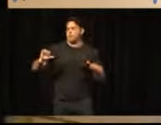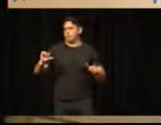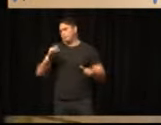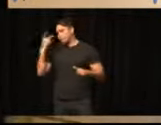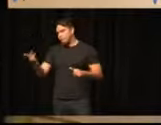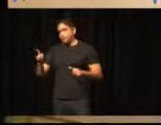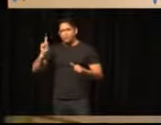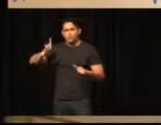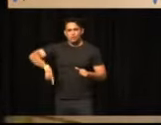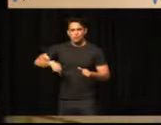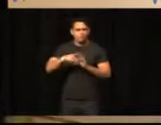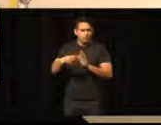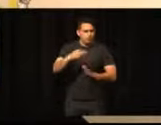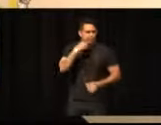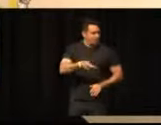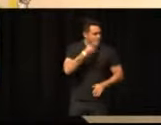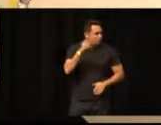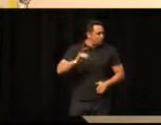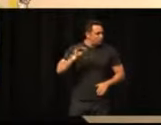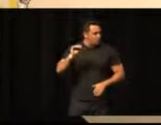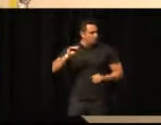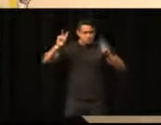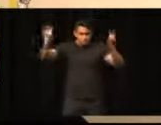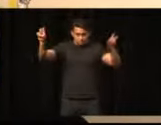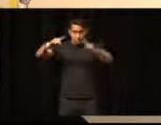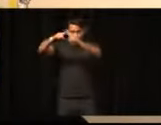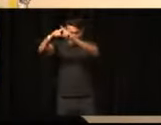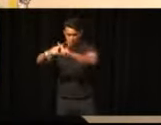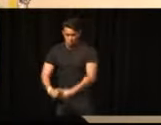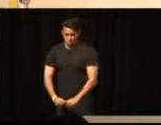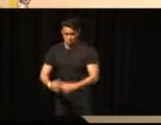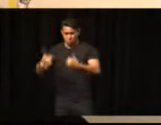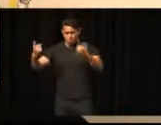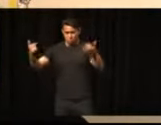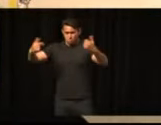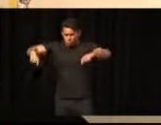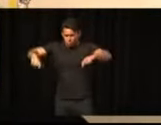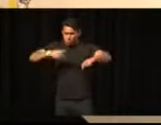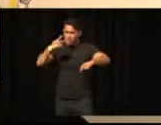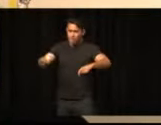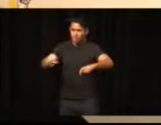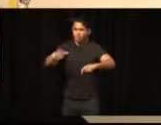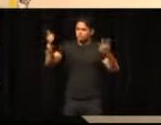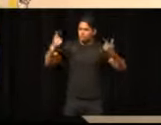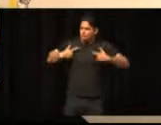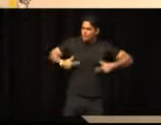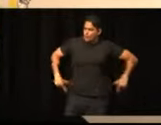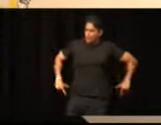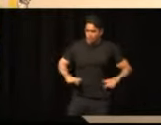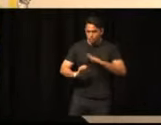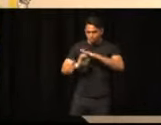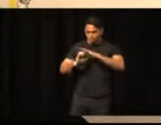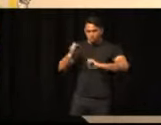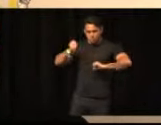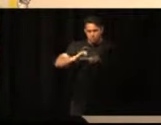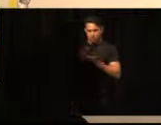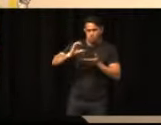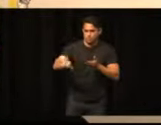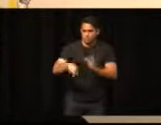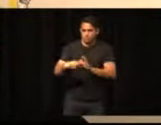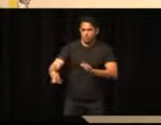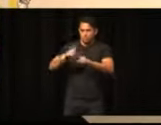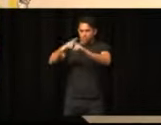empresas. Aquí se habló mucho cuando se hablaba de la discusión del Mundial de Fútbol, la excepción de impuestos a empresas que venían